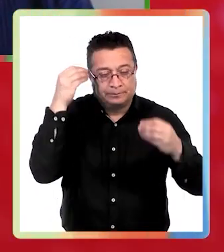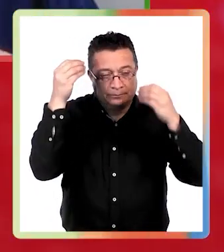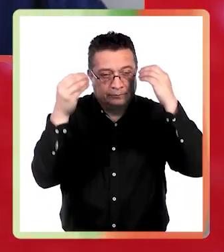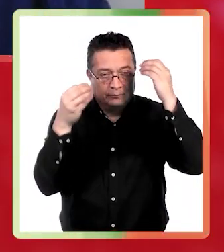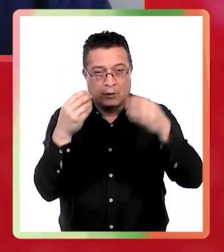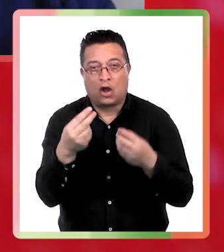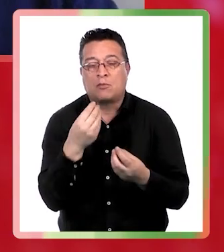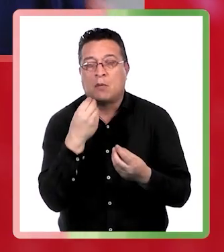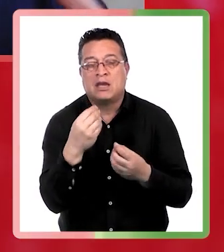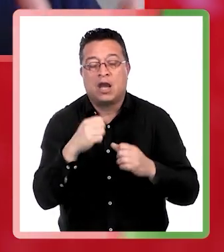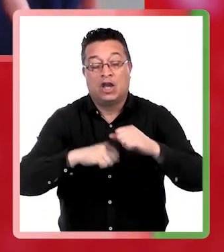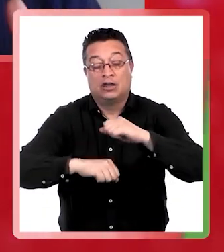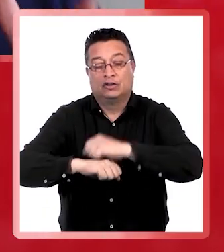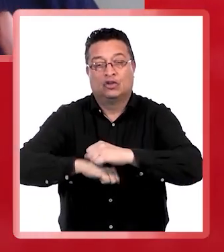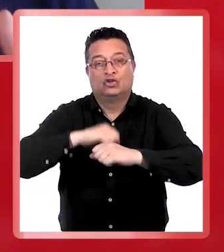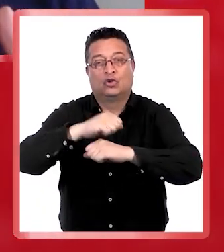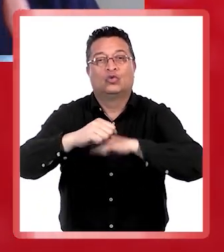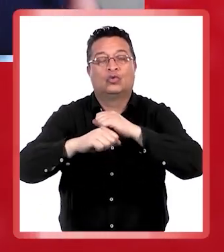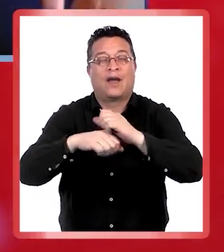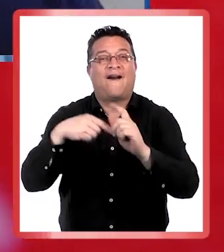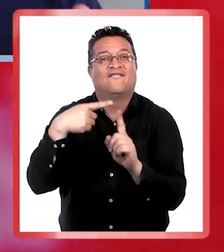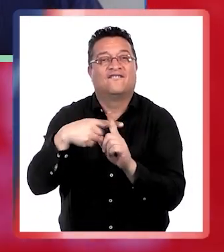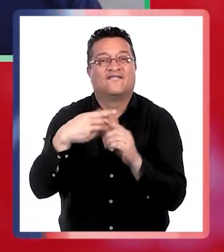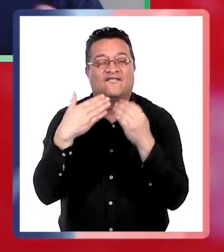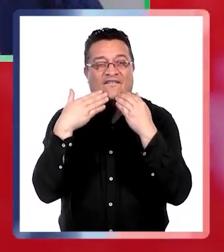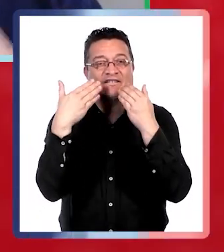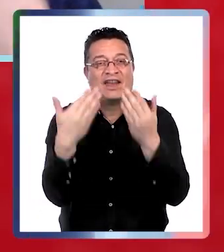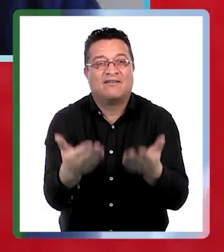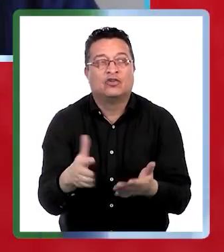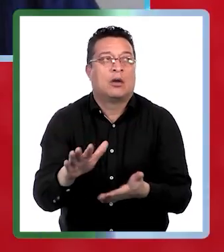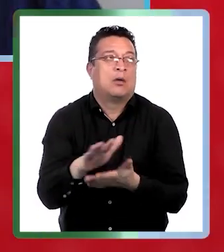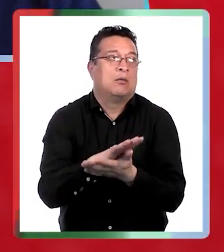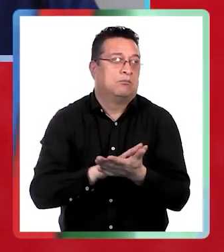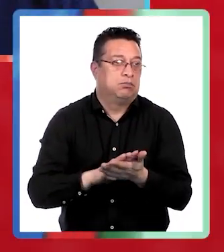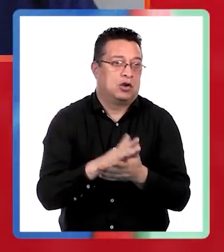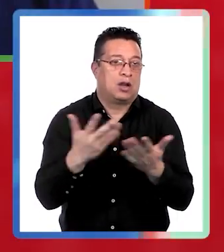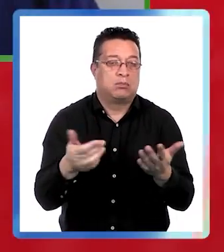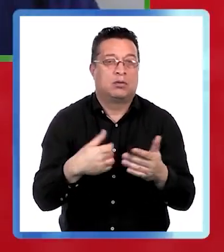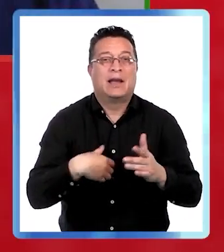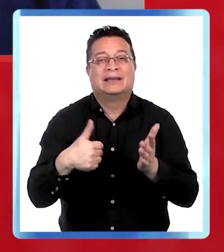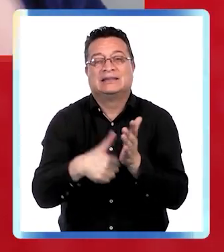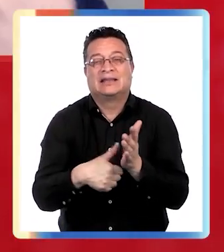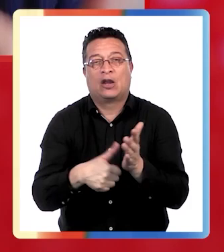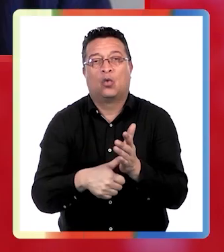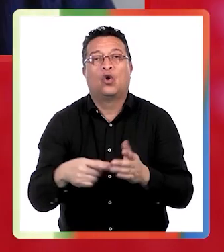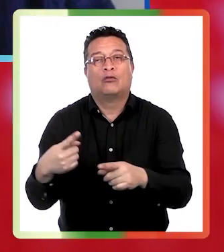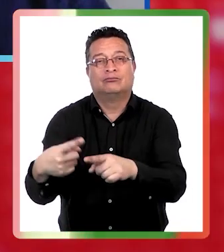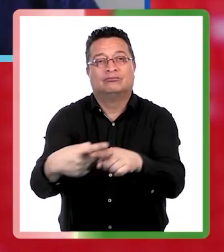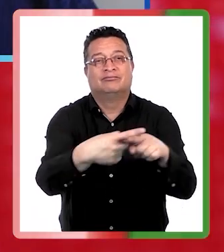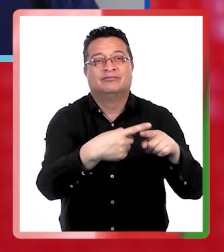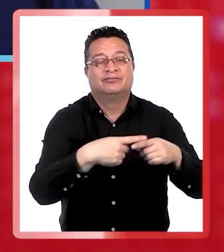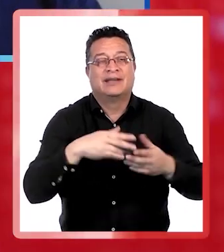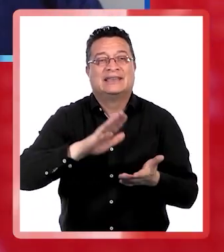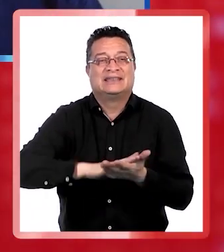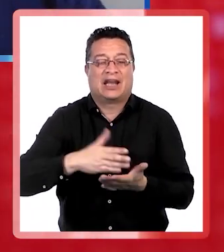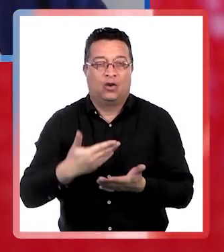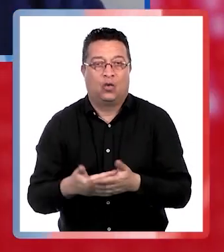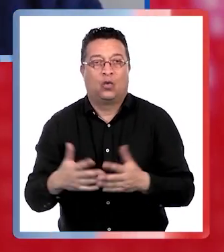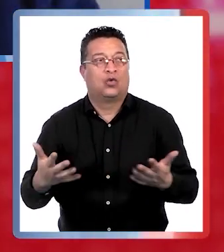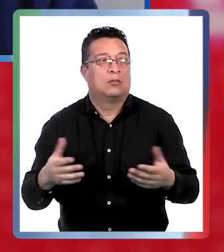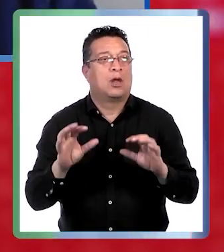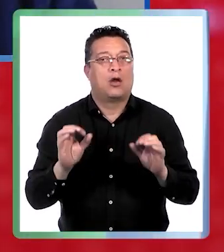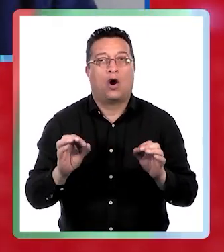repensar cómo miro mi estructura de beneficios cuando yo soy una empresa que entrega beneficios como seguros colectivos de salud,